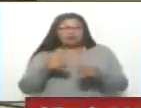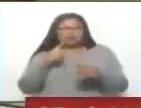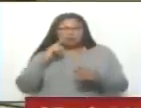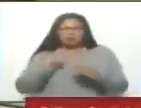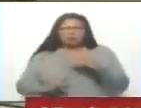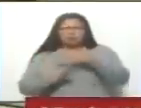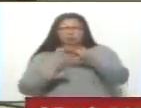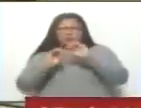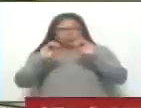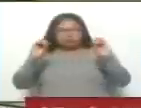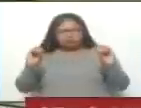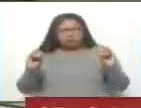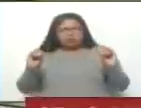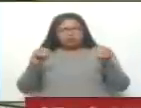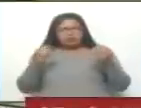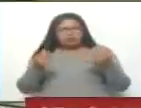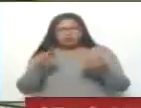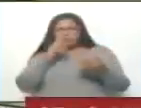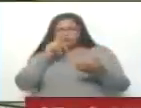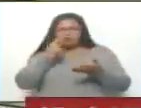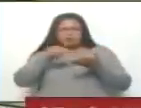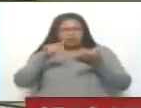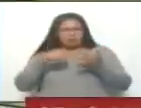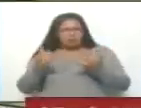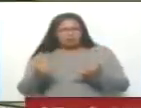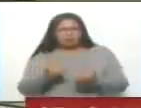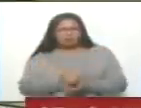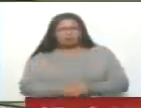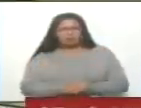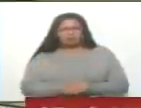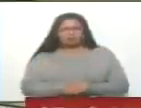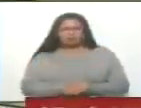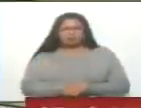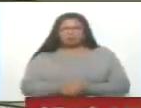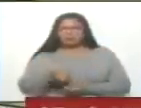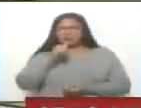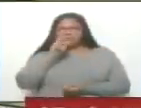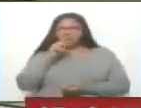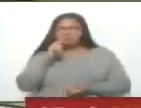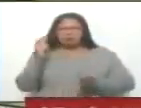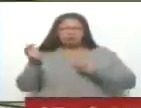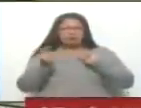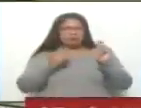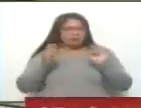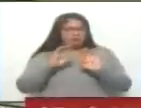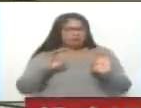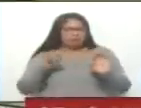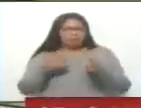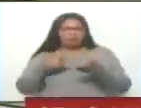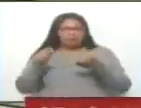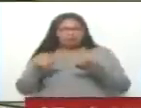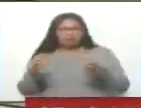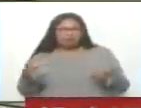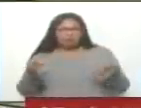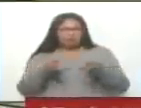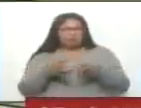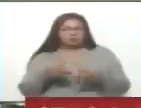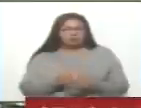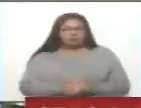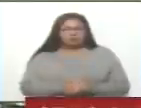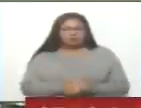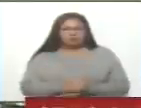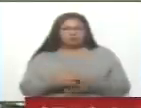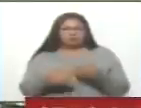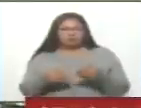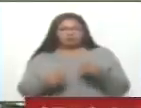están convocando, quienes no firman convención colectiva, quienes no discuten contrato colectivo, quienes no están en la mesa, es